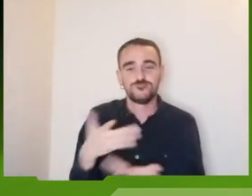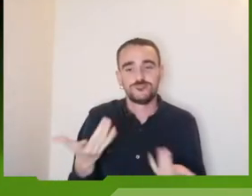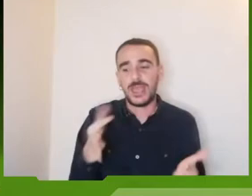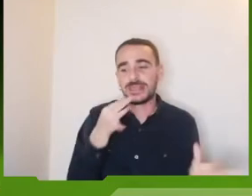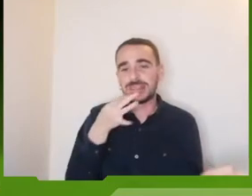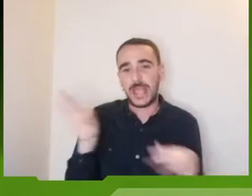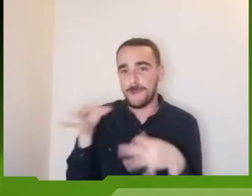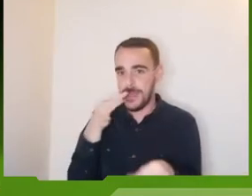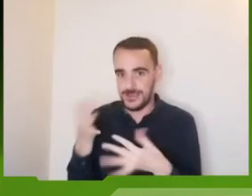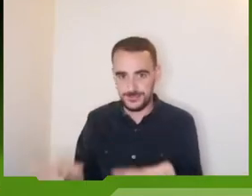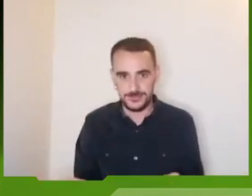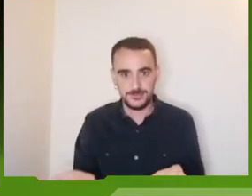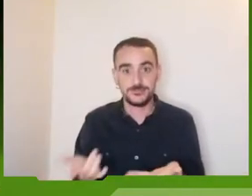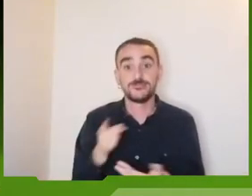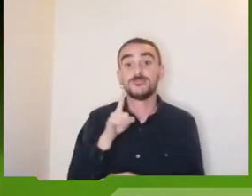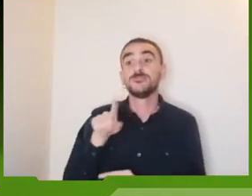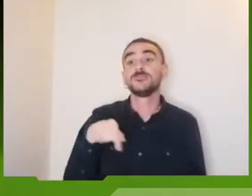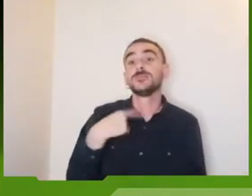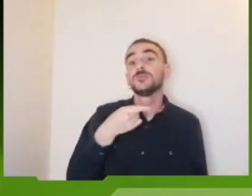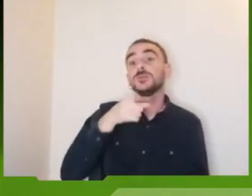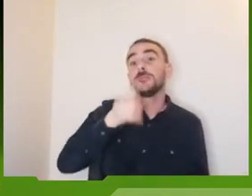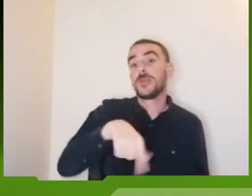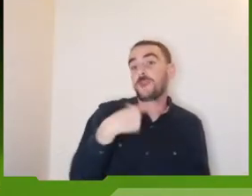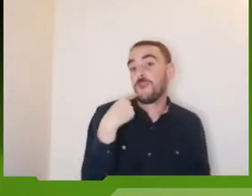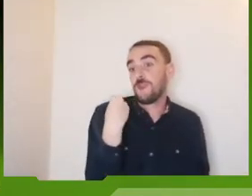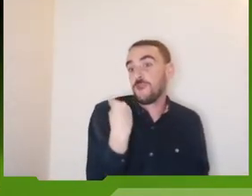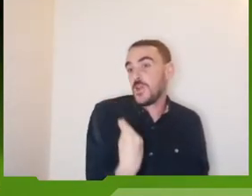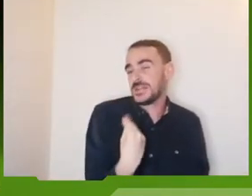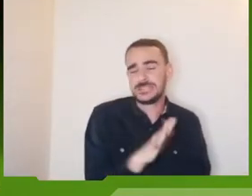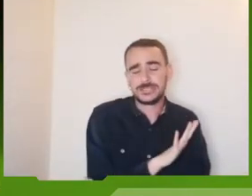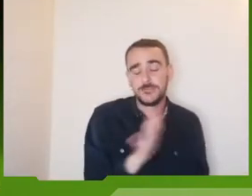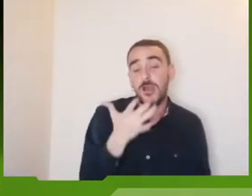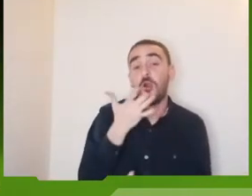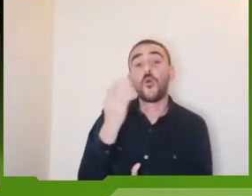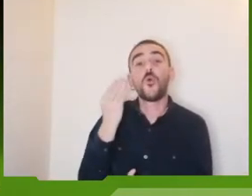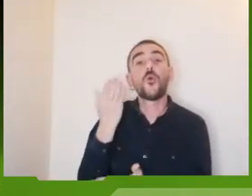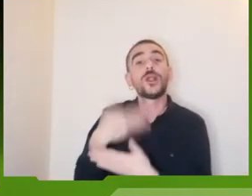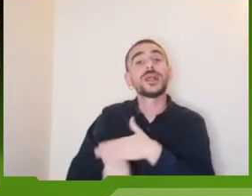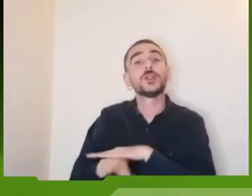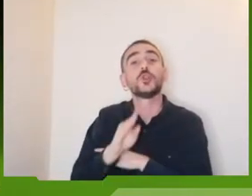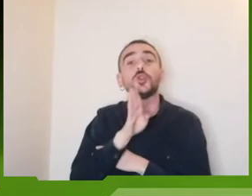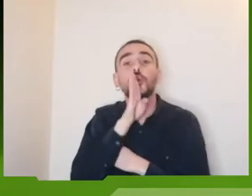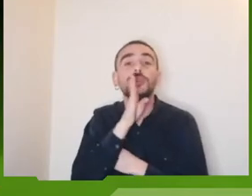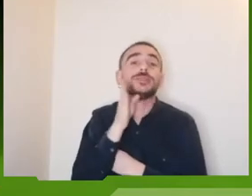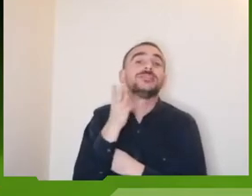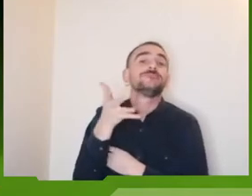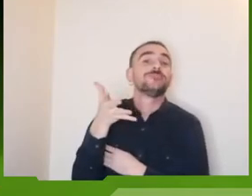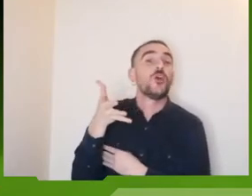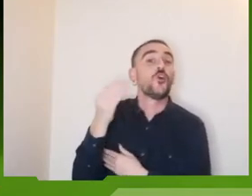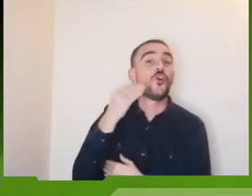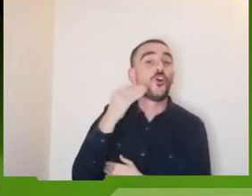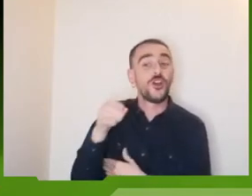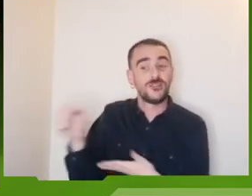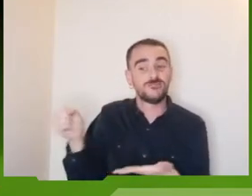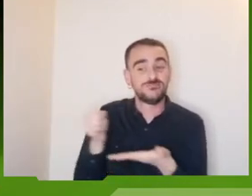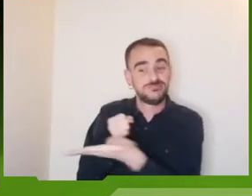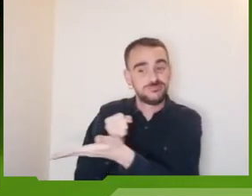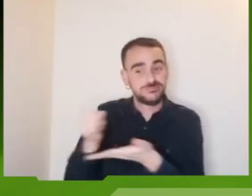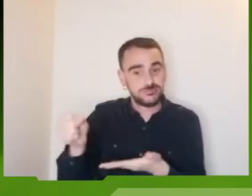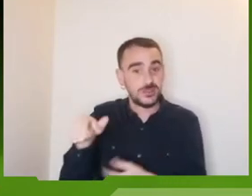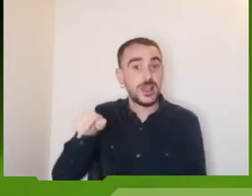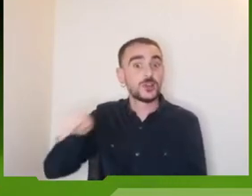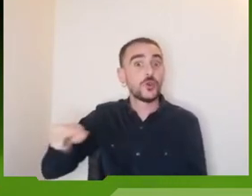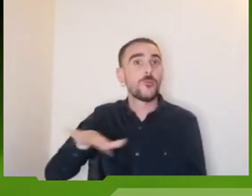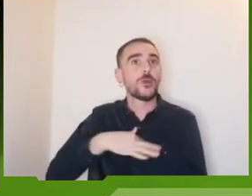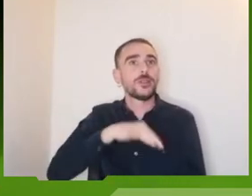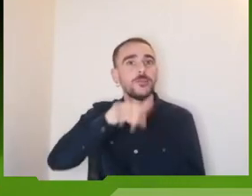las tenemos ya en el congelador, que las haces en un segundo, solo las tienes que freír. Pues puede ser el acompañamiento de